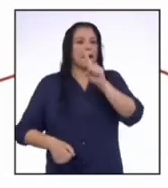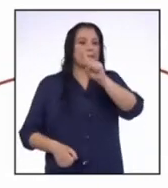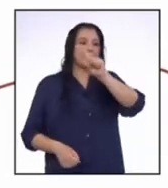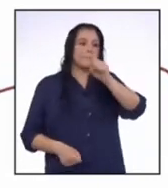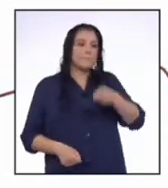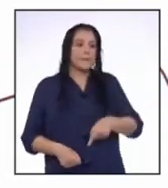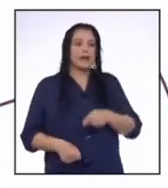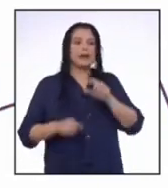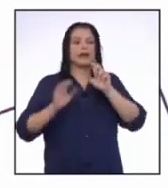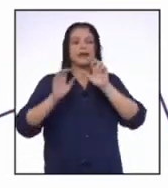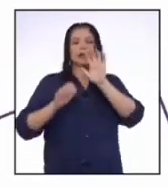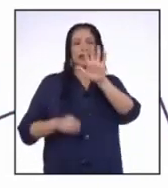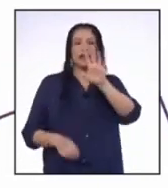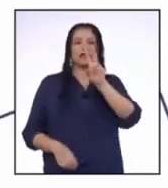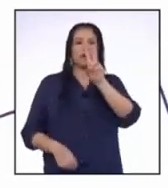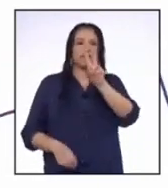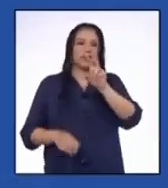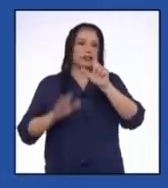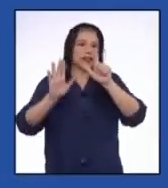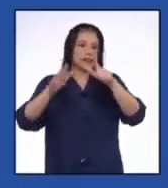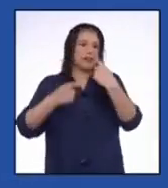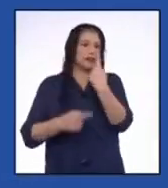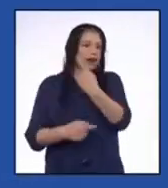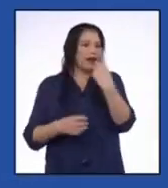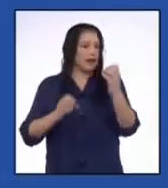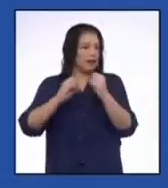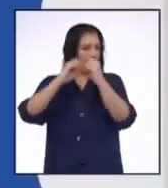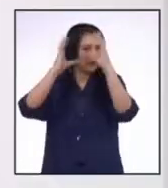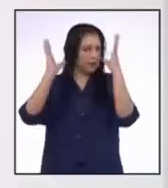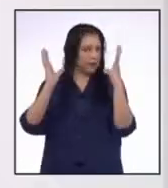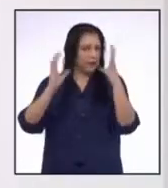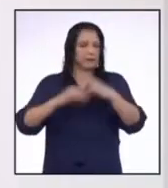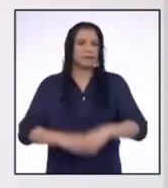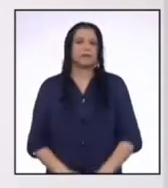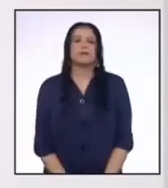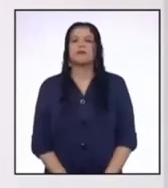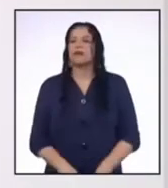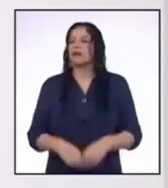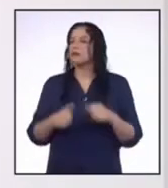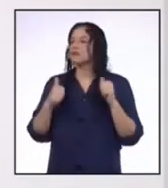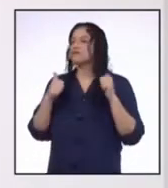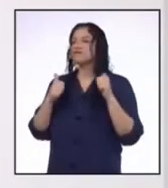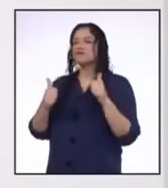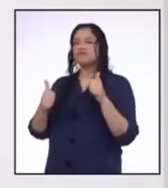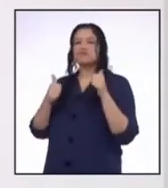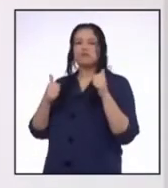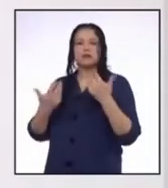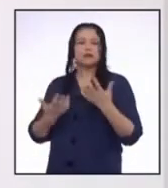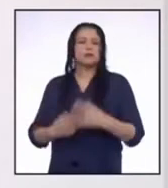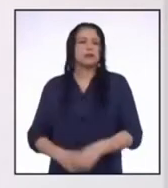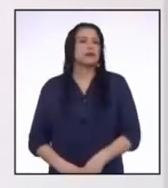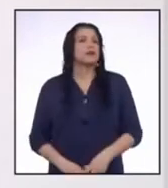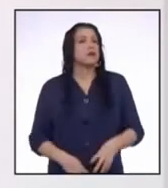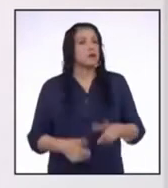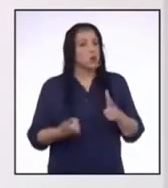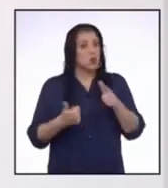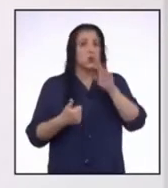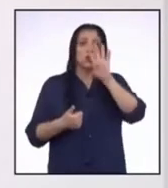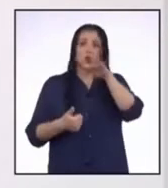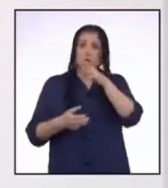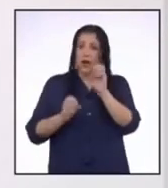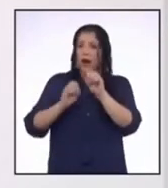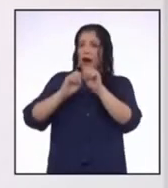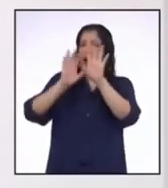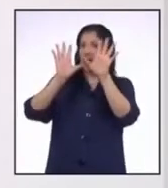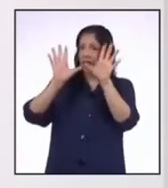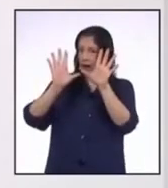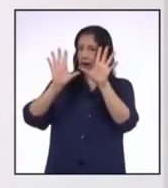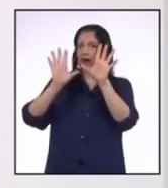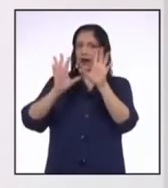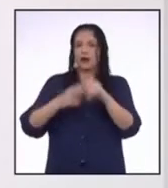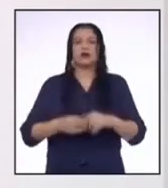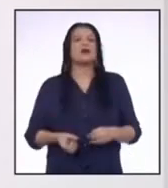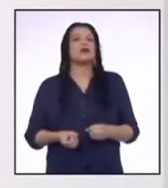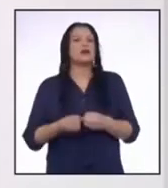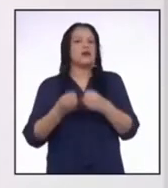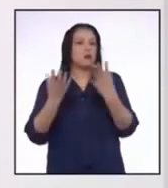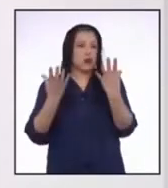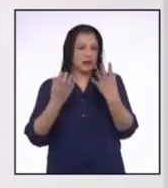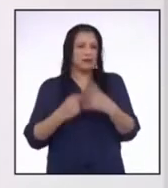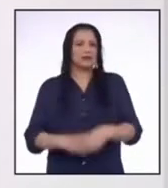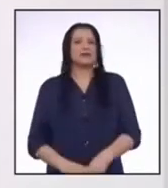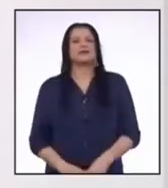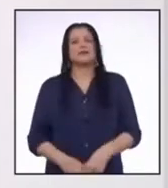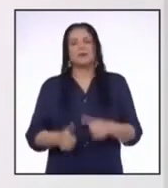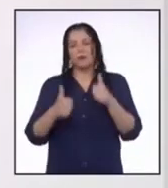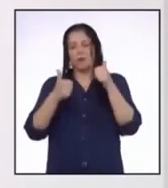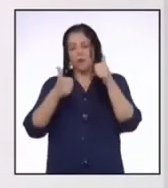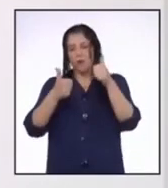1527 kilocalorías diarias. Muy bien, Miluska, ¿te ha quedado claro lo de los decimales